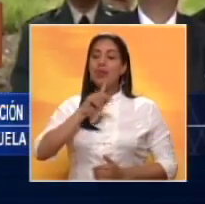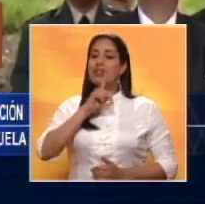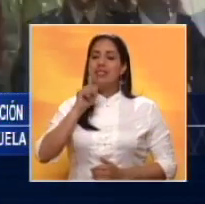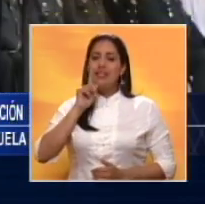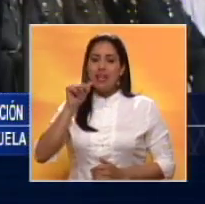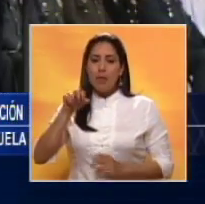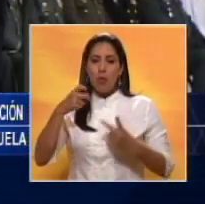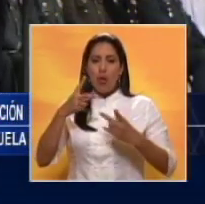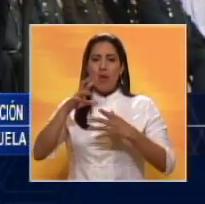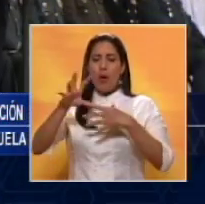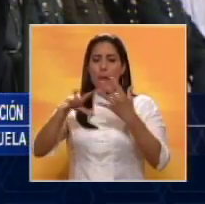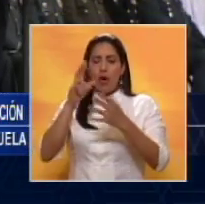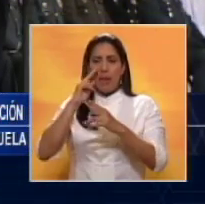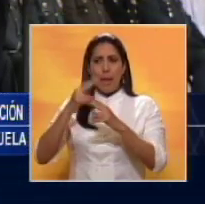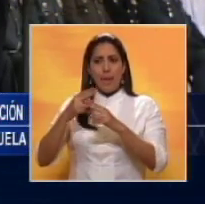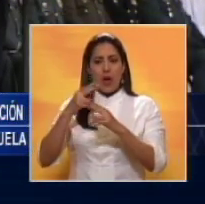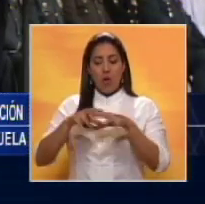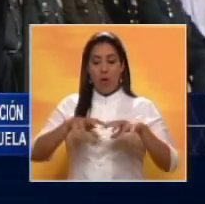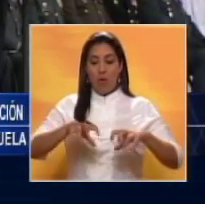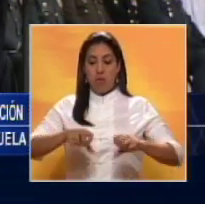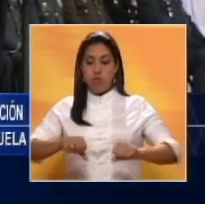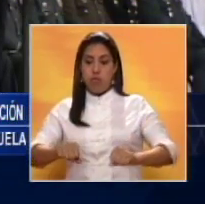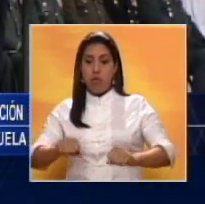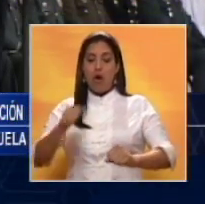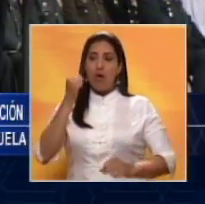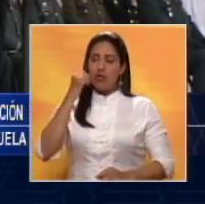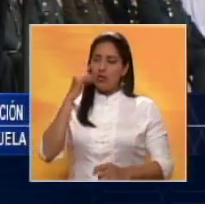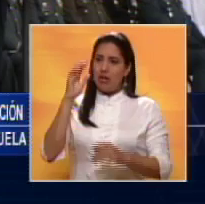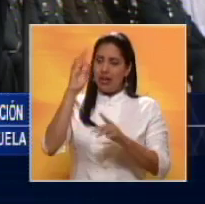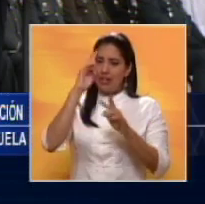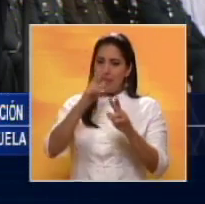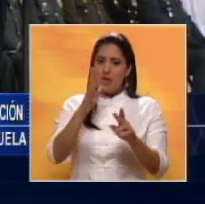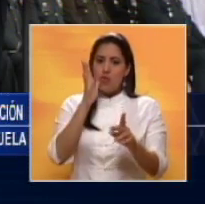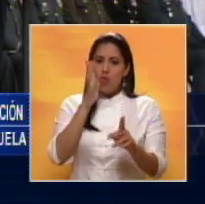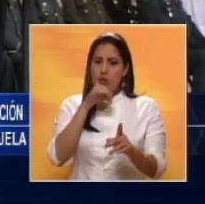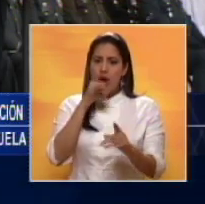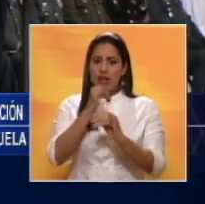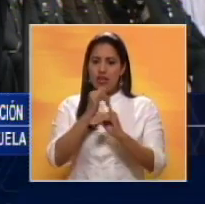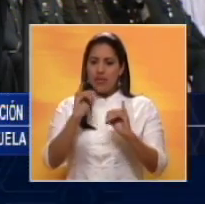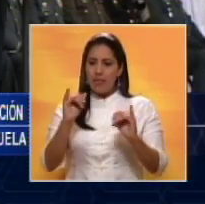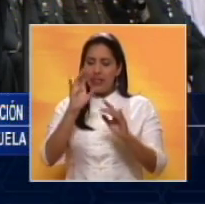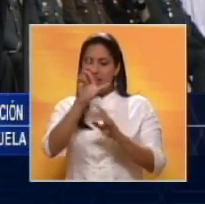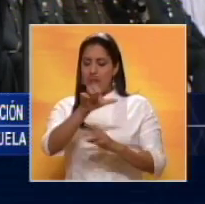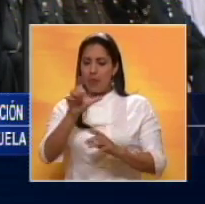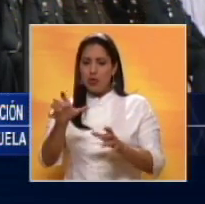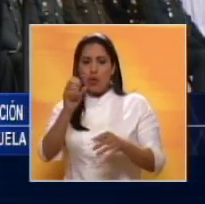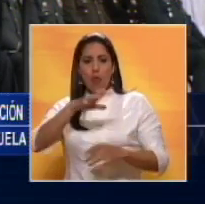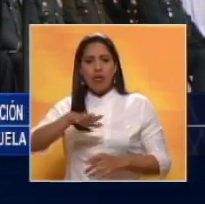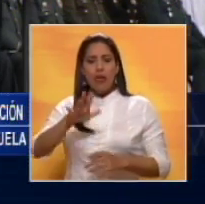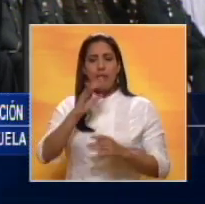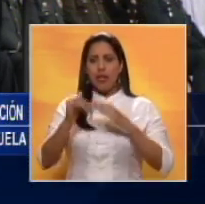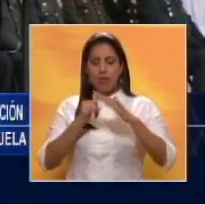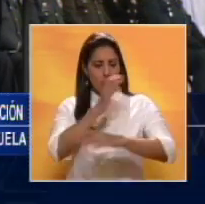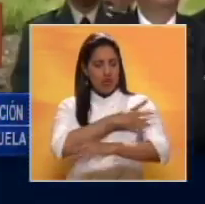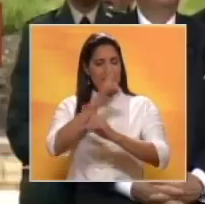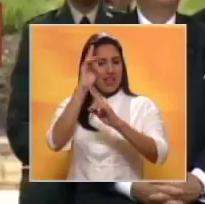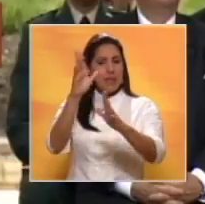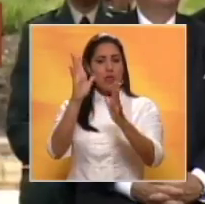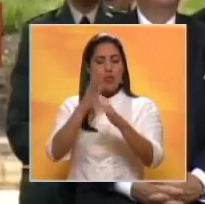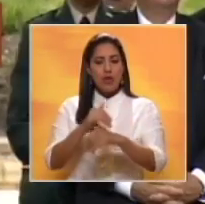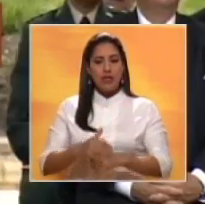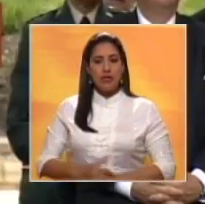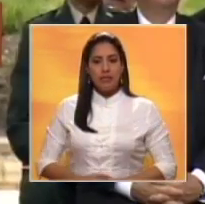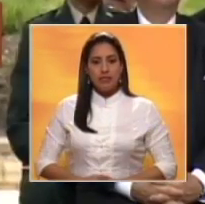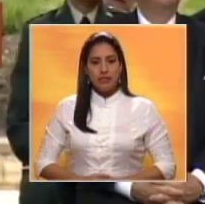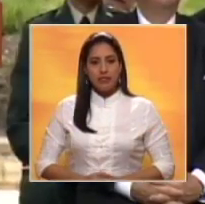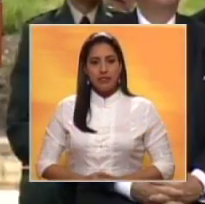marcha una instancia todopoderosa que a su juicio no guarda ningún respeto por la división de poderes o por la institucionalidad